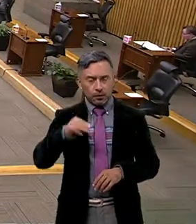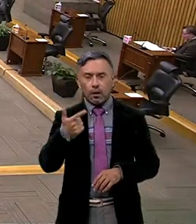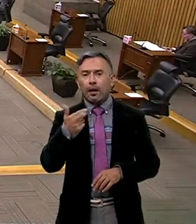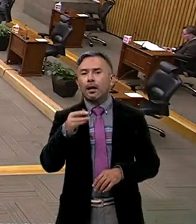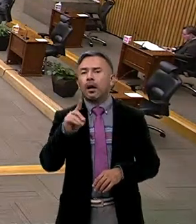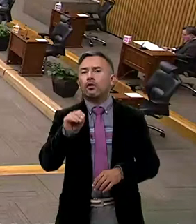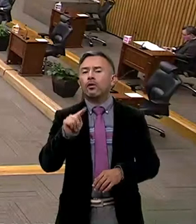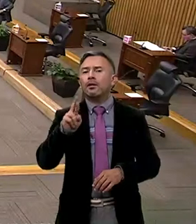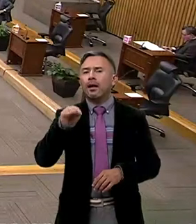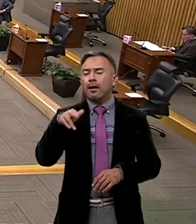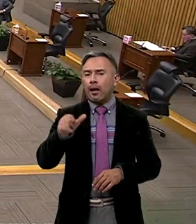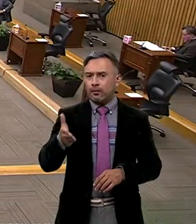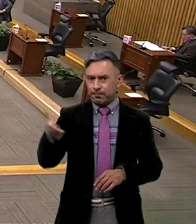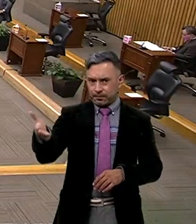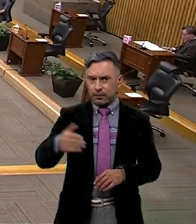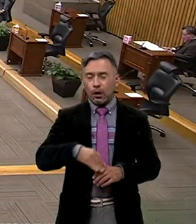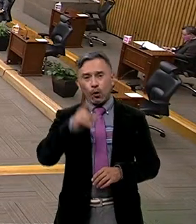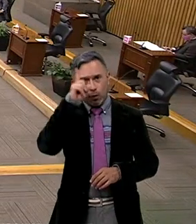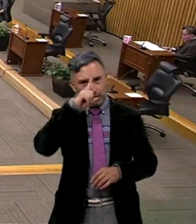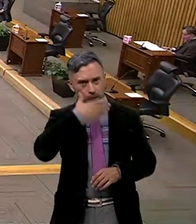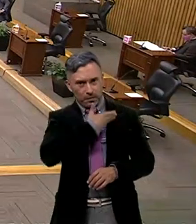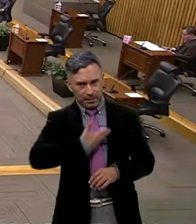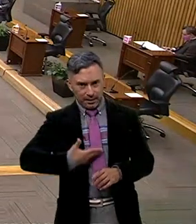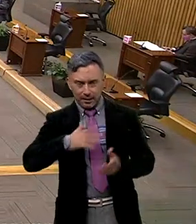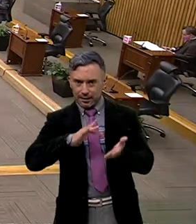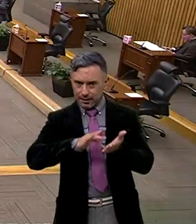gracias consejero presidente